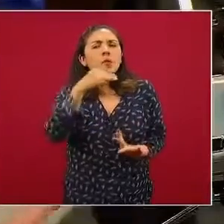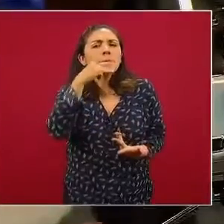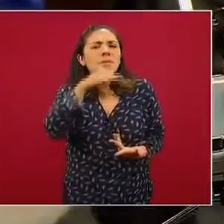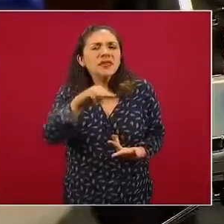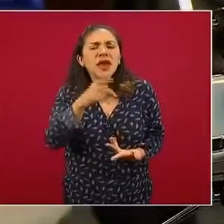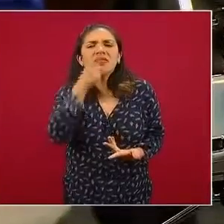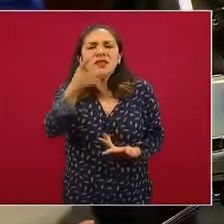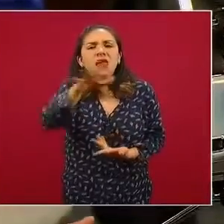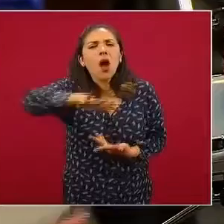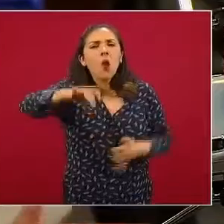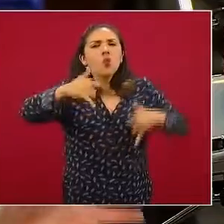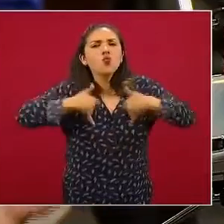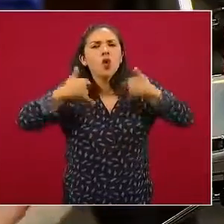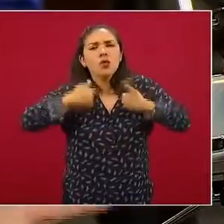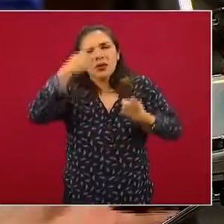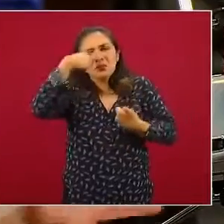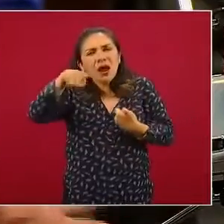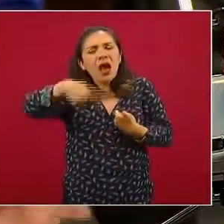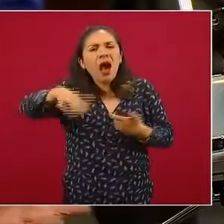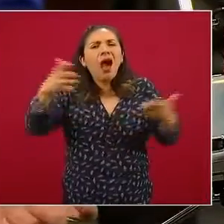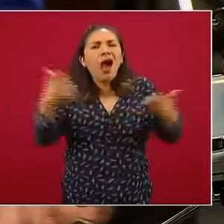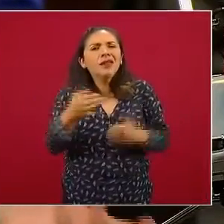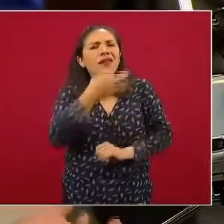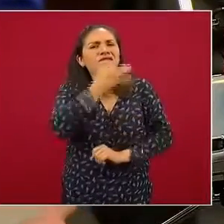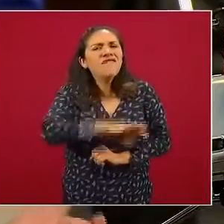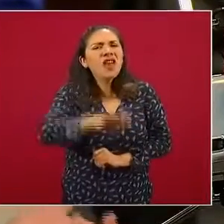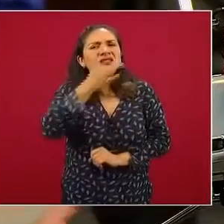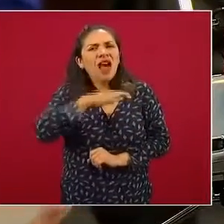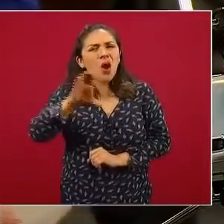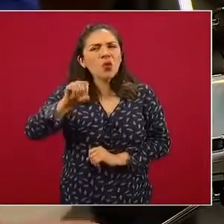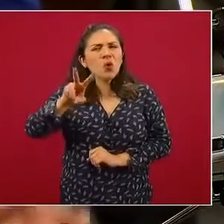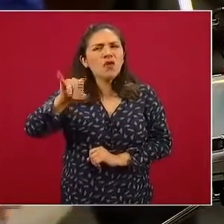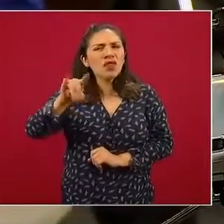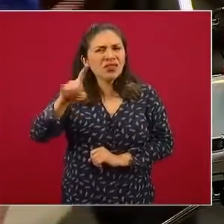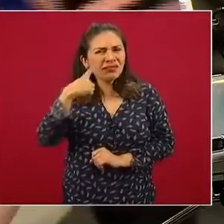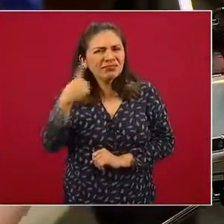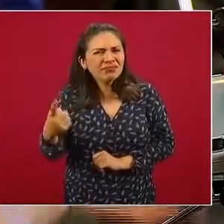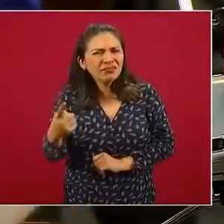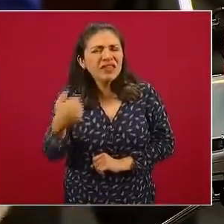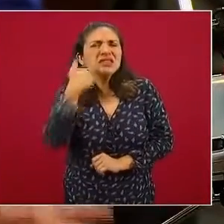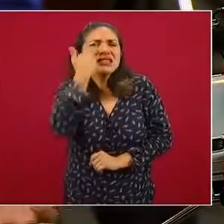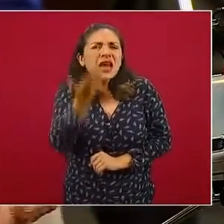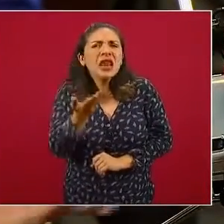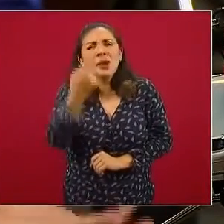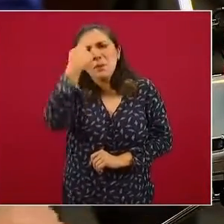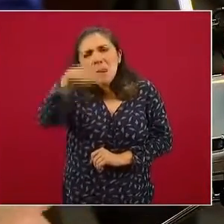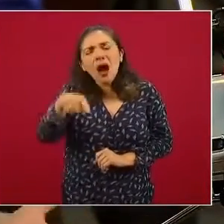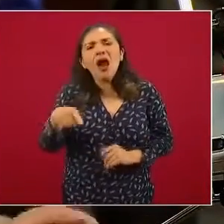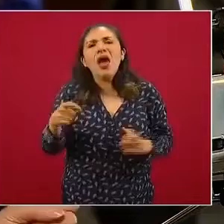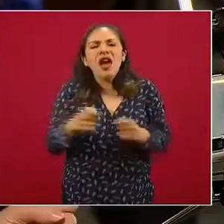daría a los jóvenes para evitar que hagan estas fiestas COVID que le denominan y con la intención de